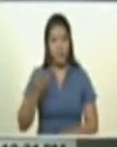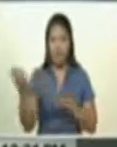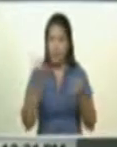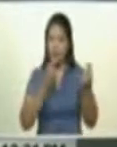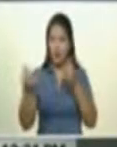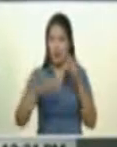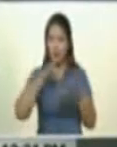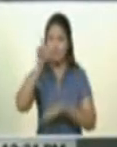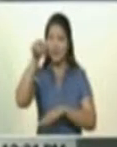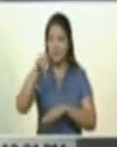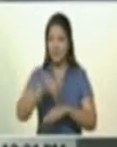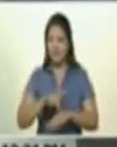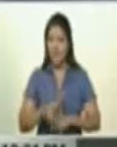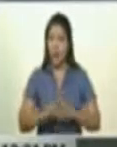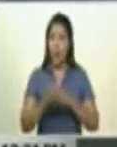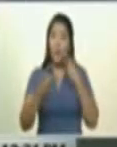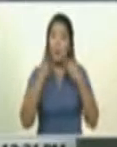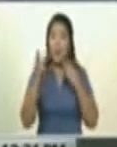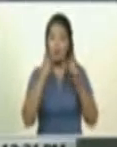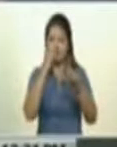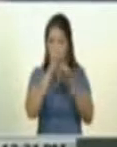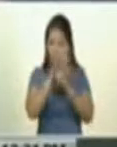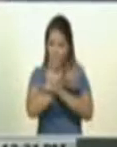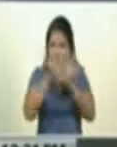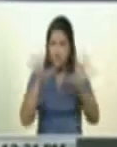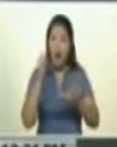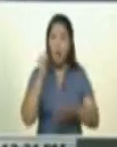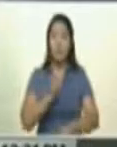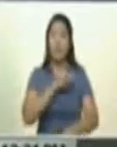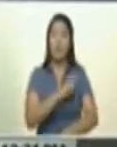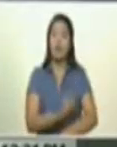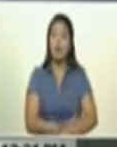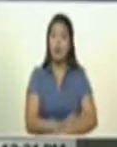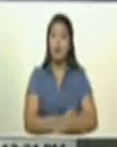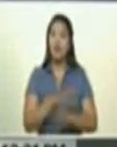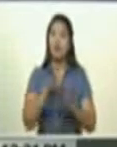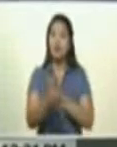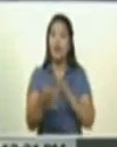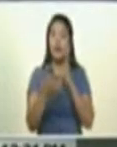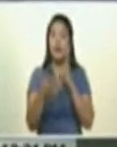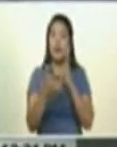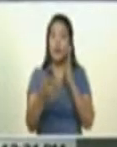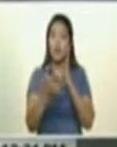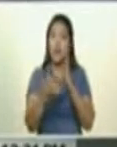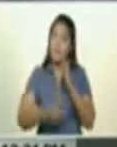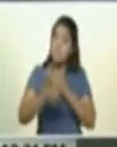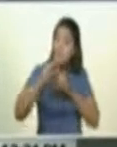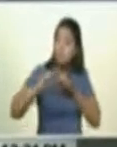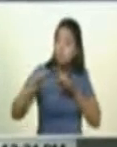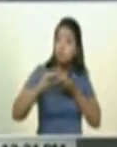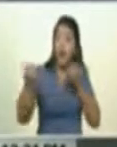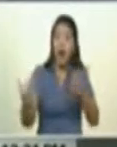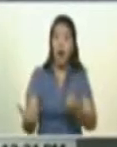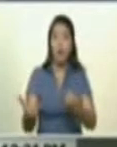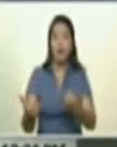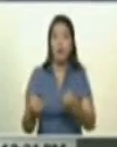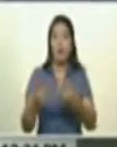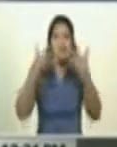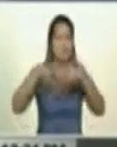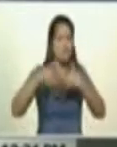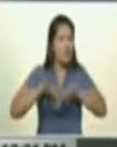economía nacional. Y es que con políticas dirigidas a fortalecer la capacitación en el área tecnológica, mayor inversión, este se ha convertido en un